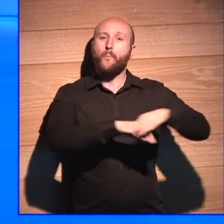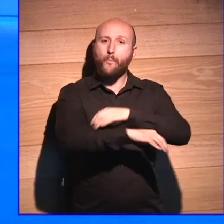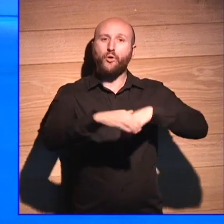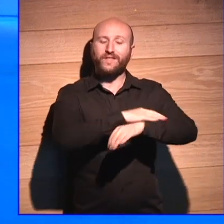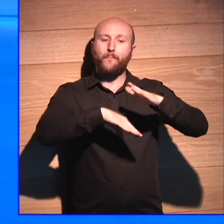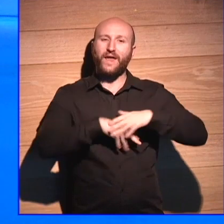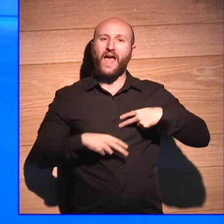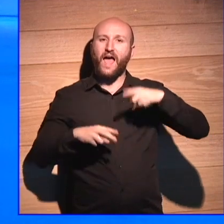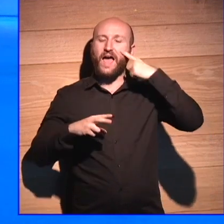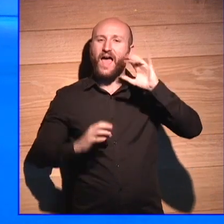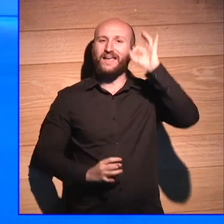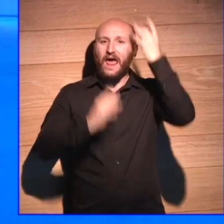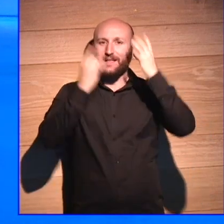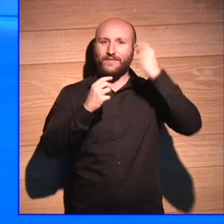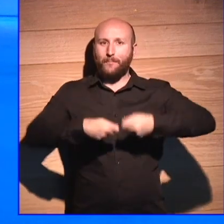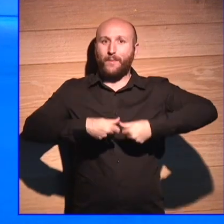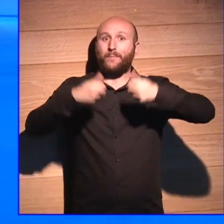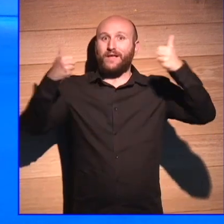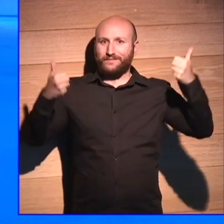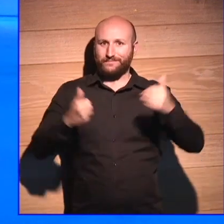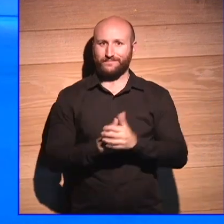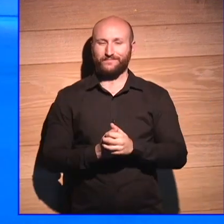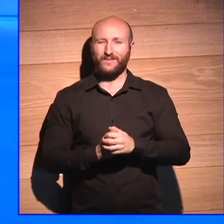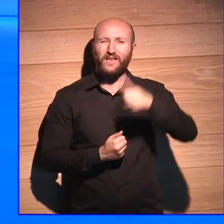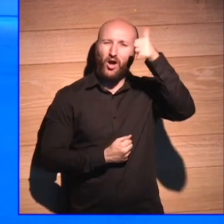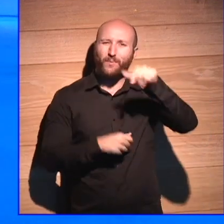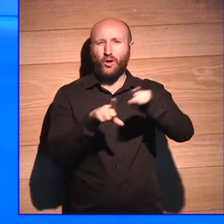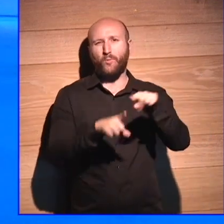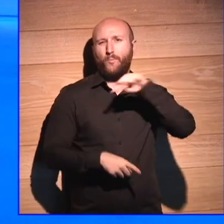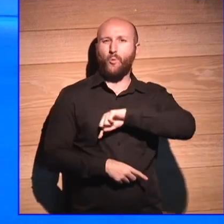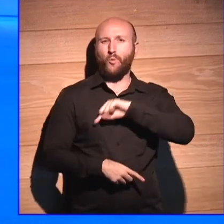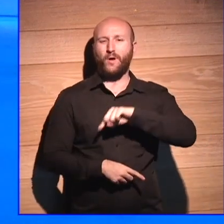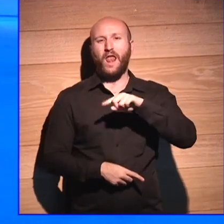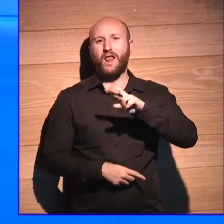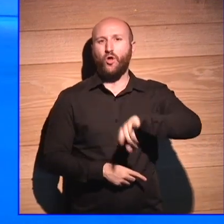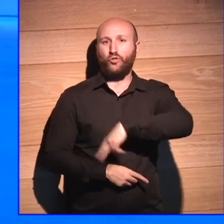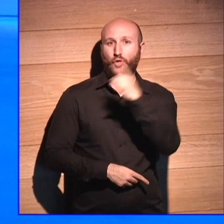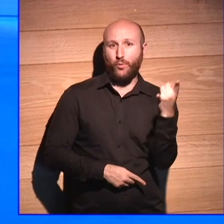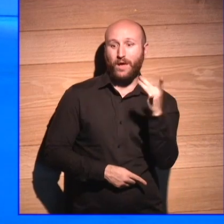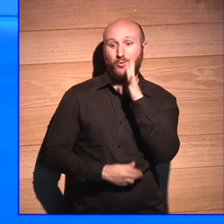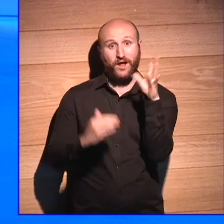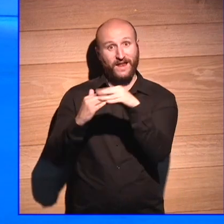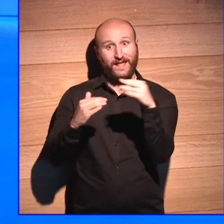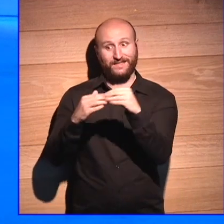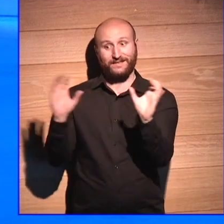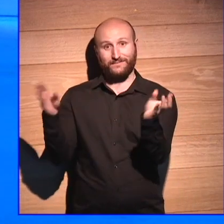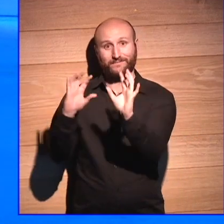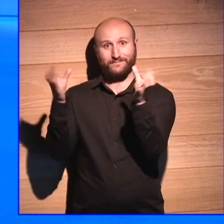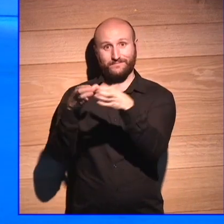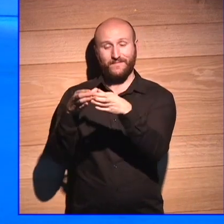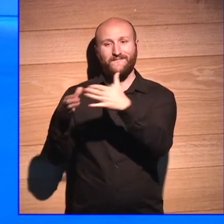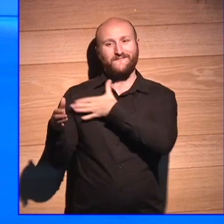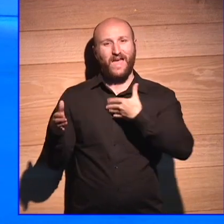creatividad. Este hombre tiene como una doble moral, que es que para sus clientes lo que quiere hacer es robots lo